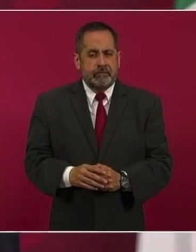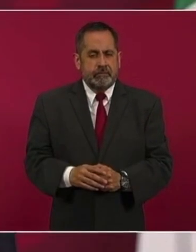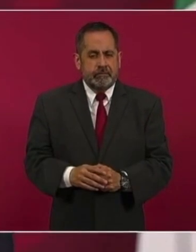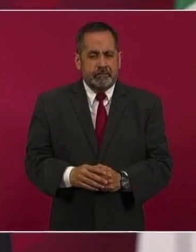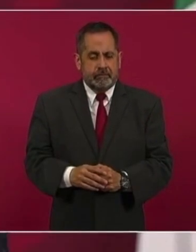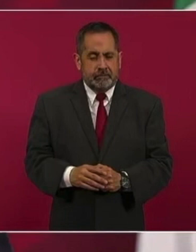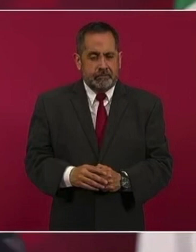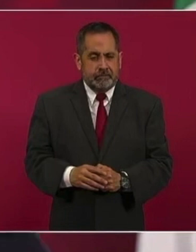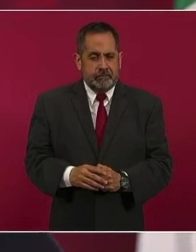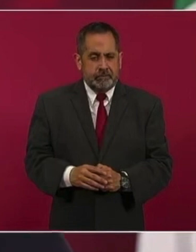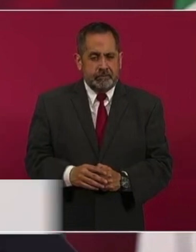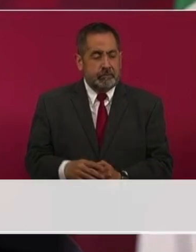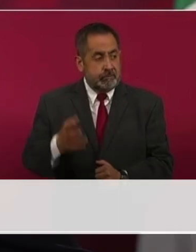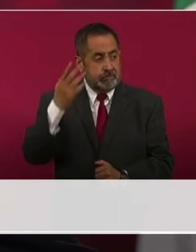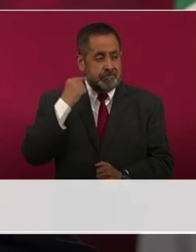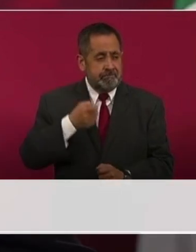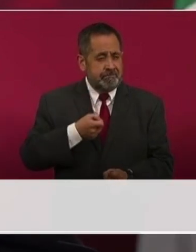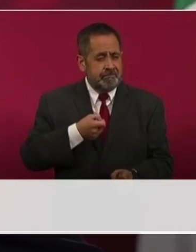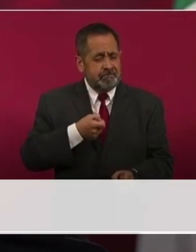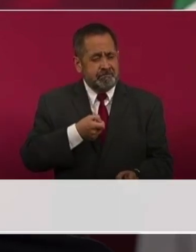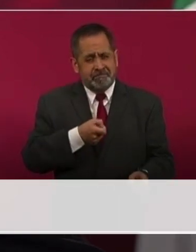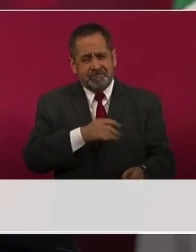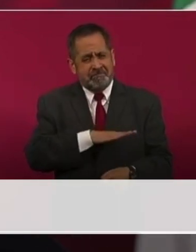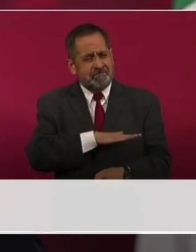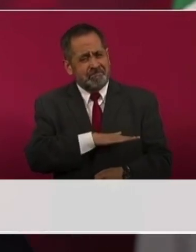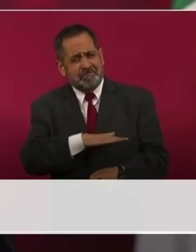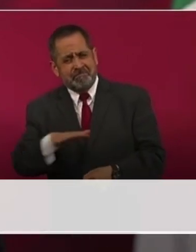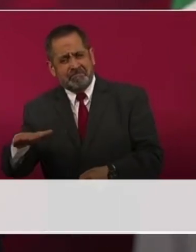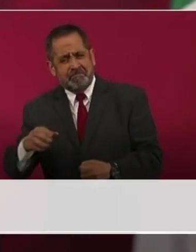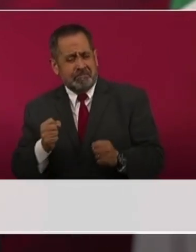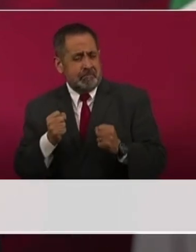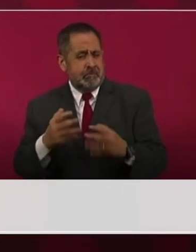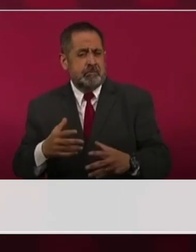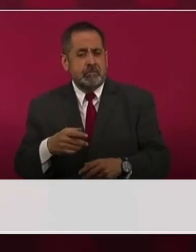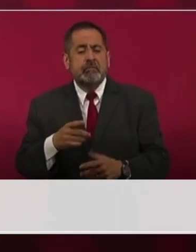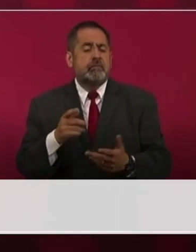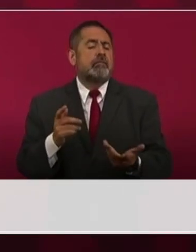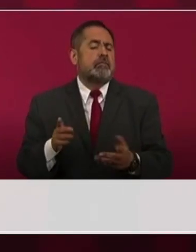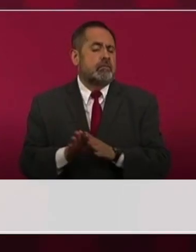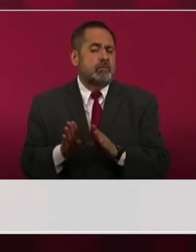una masacre de un grupo